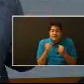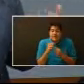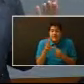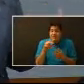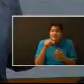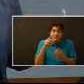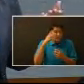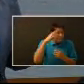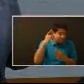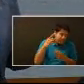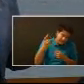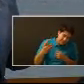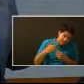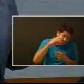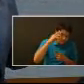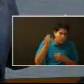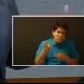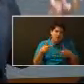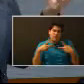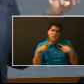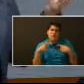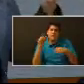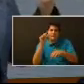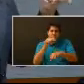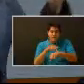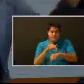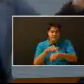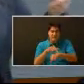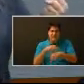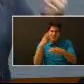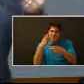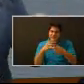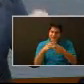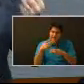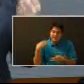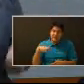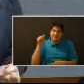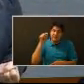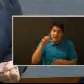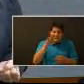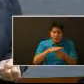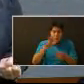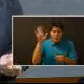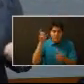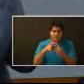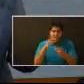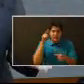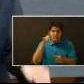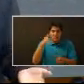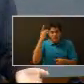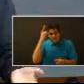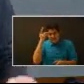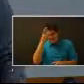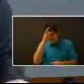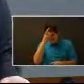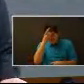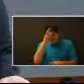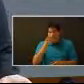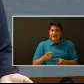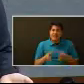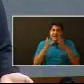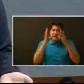porque hubo momentos difíciles para él poder cumplir con esa misión, con esa tarea que le